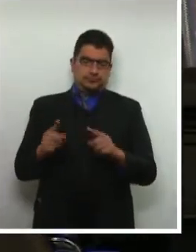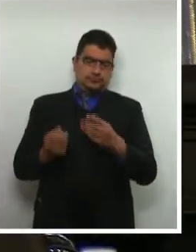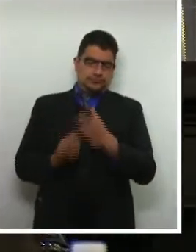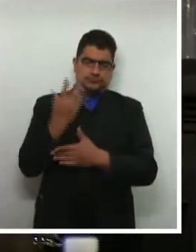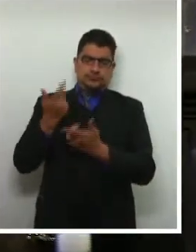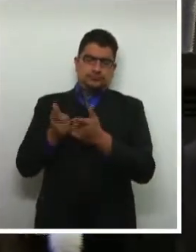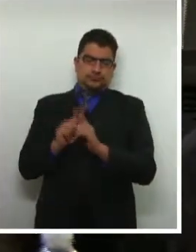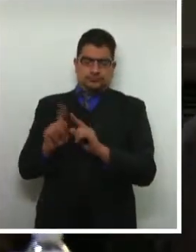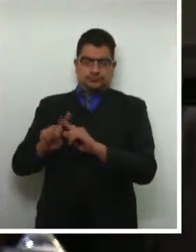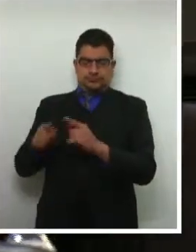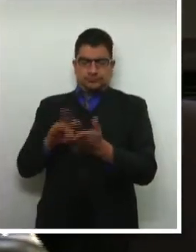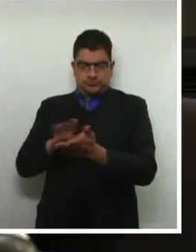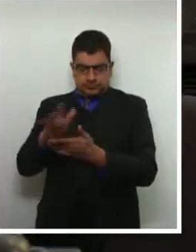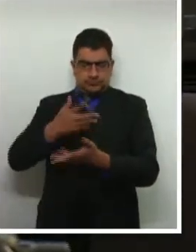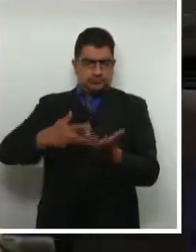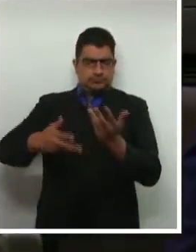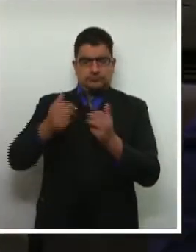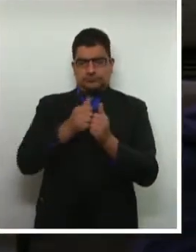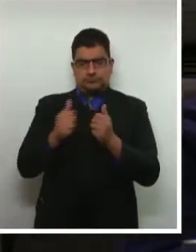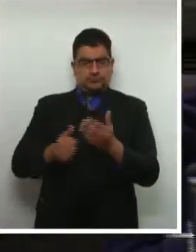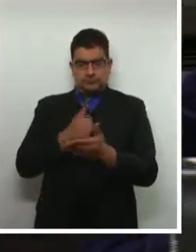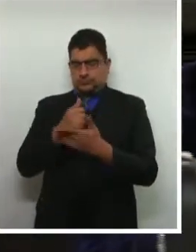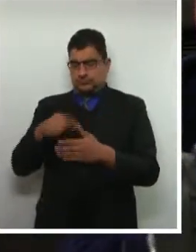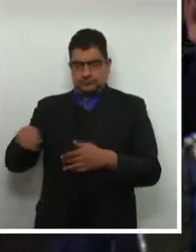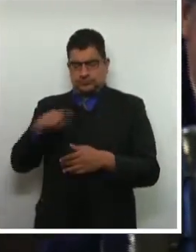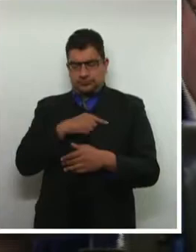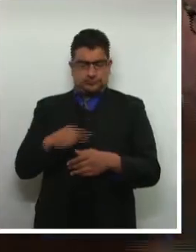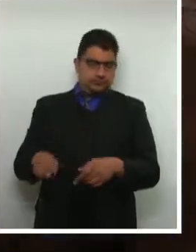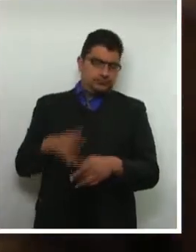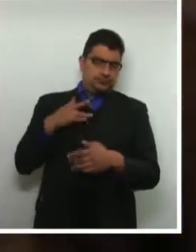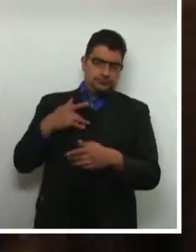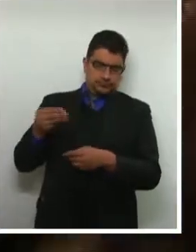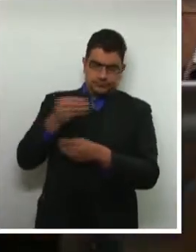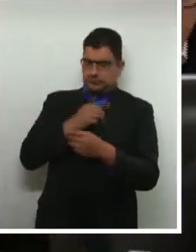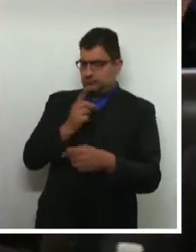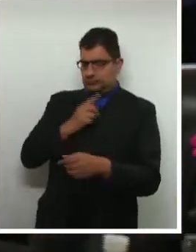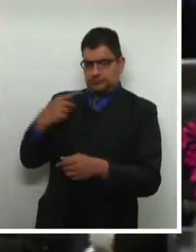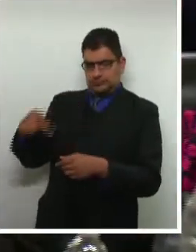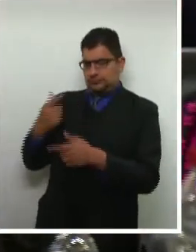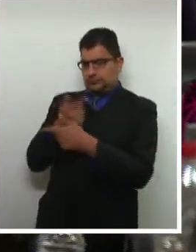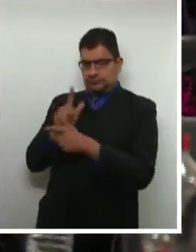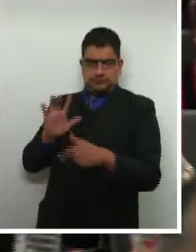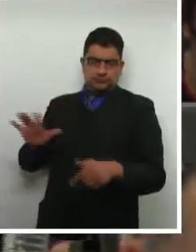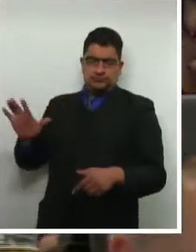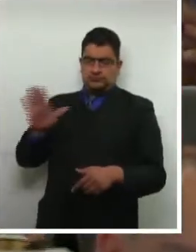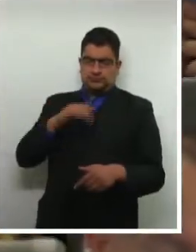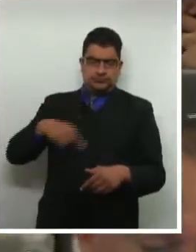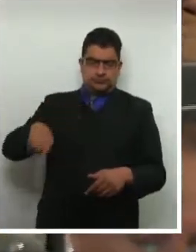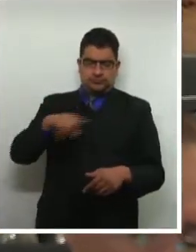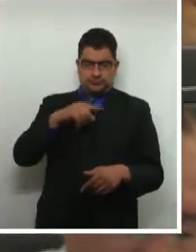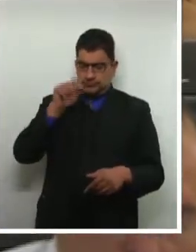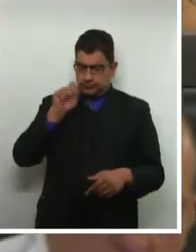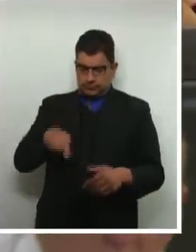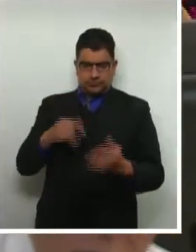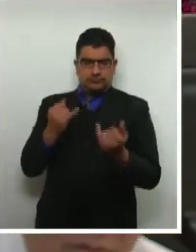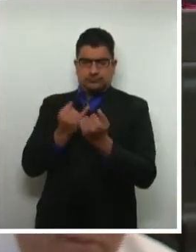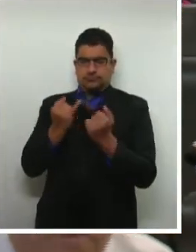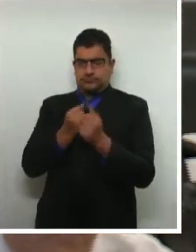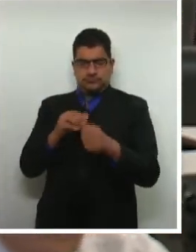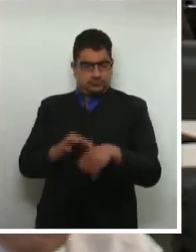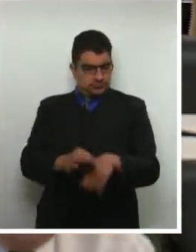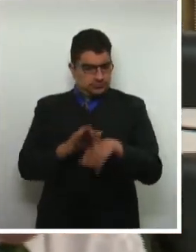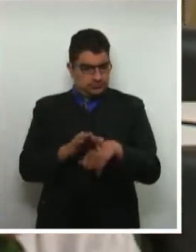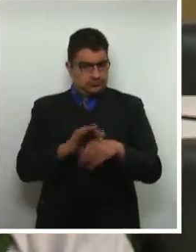participación ciudadana con capacidad de gestión autónoma y que en los hechos